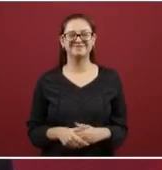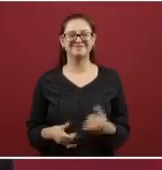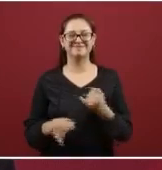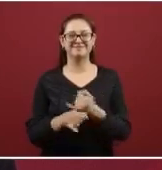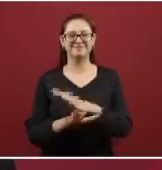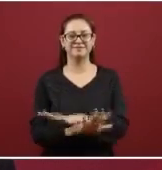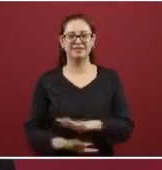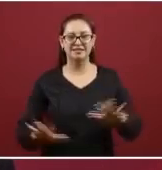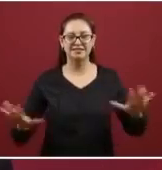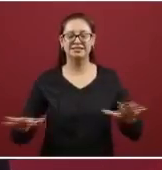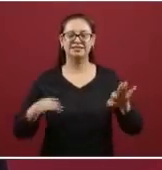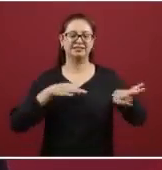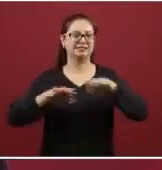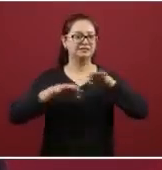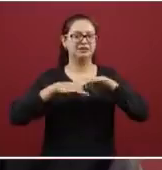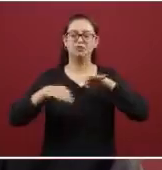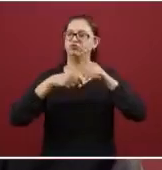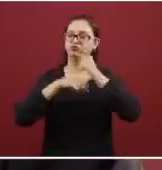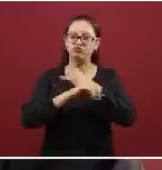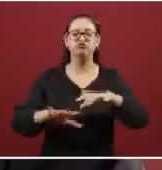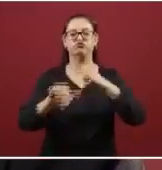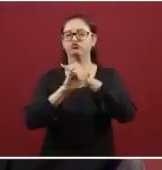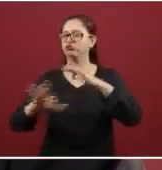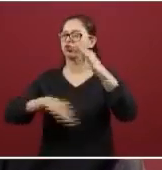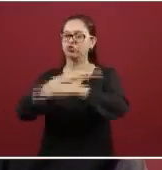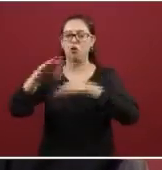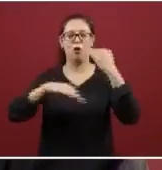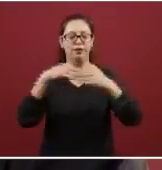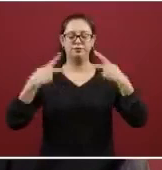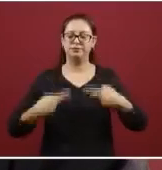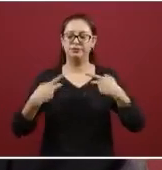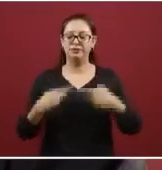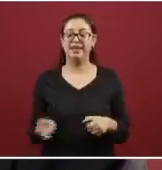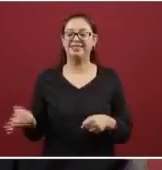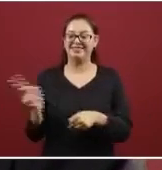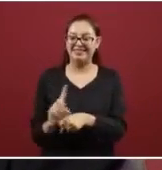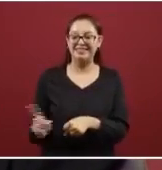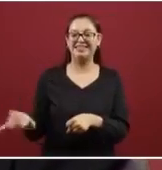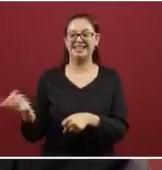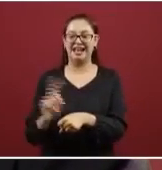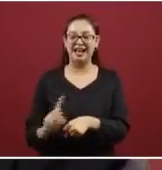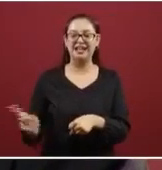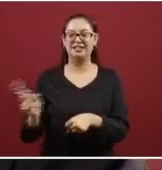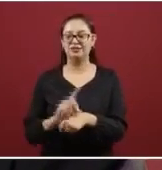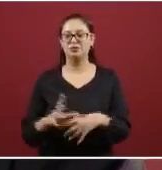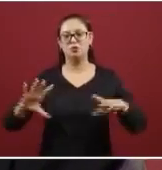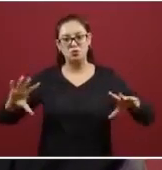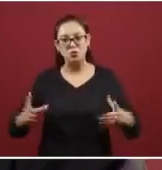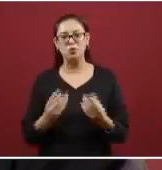informar a todos los ciudadanos. Y todos los días tenemos esta reunión